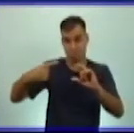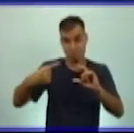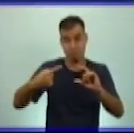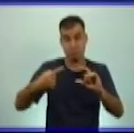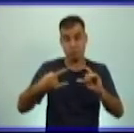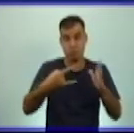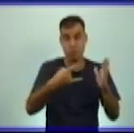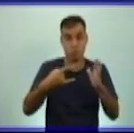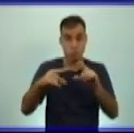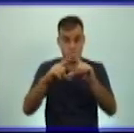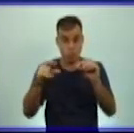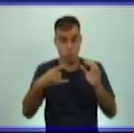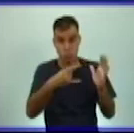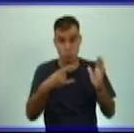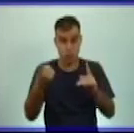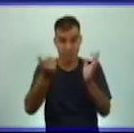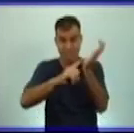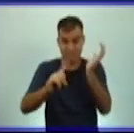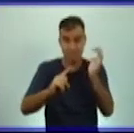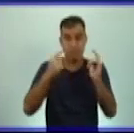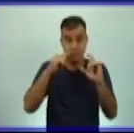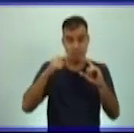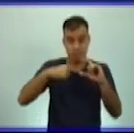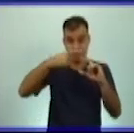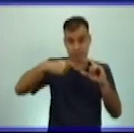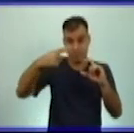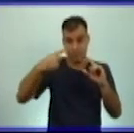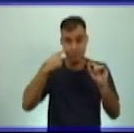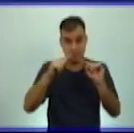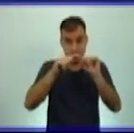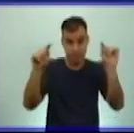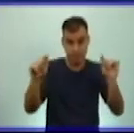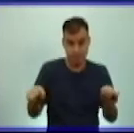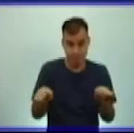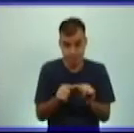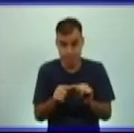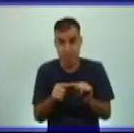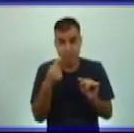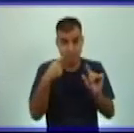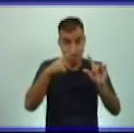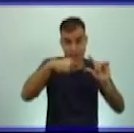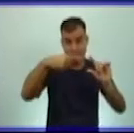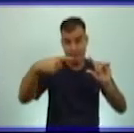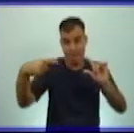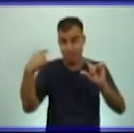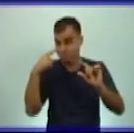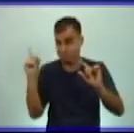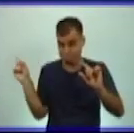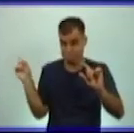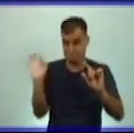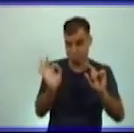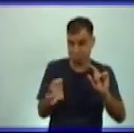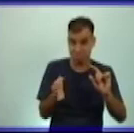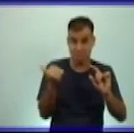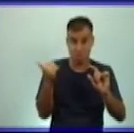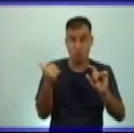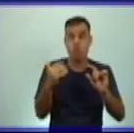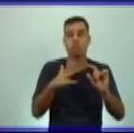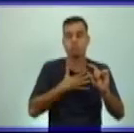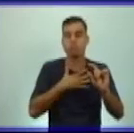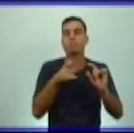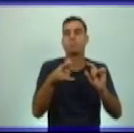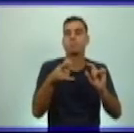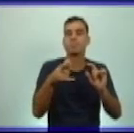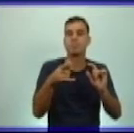Ese electroimán, al estar el circuito cerrado, tiene asociado su campo magnético. Y